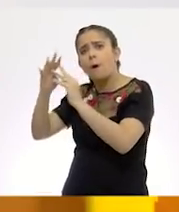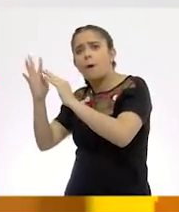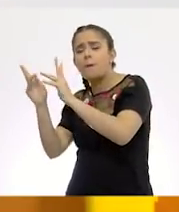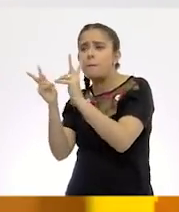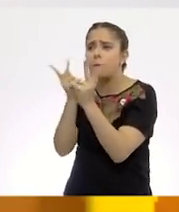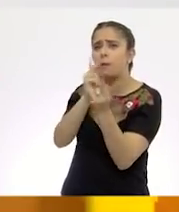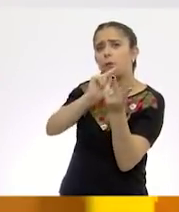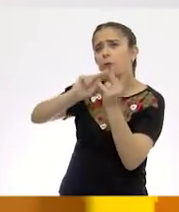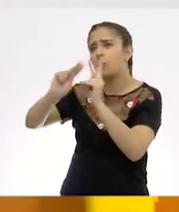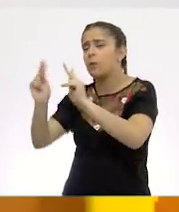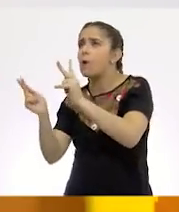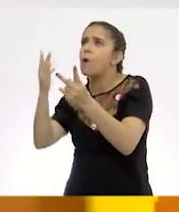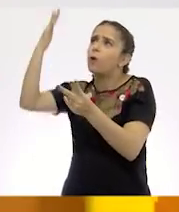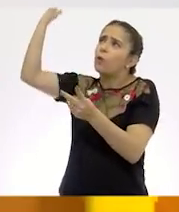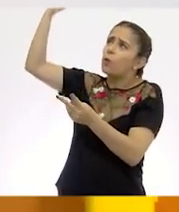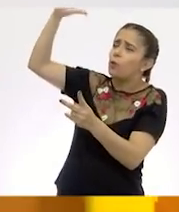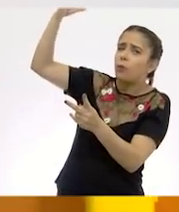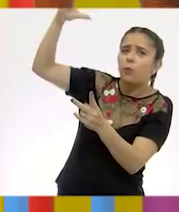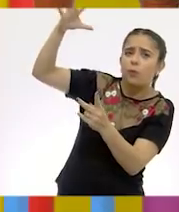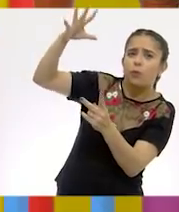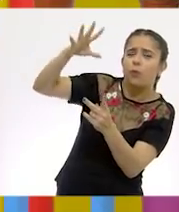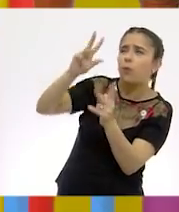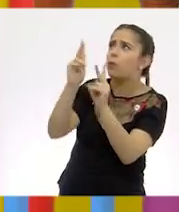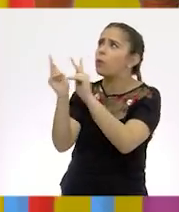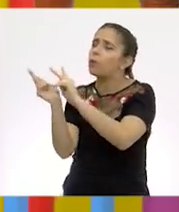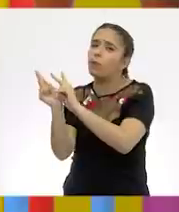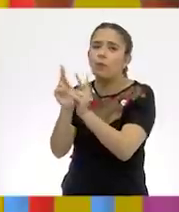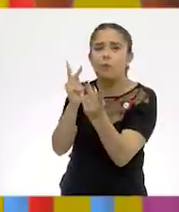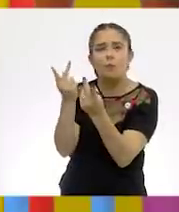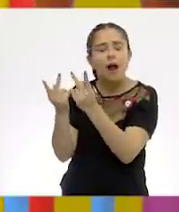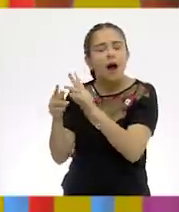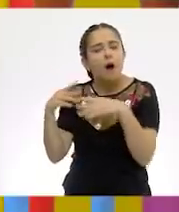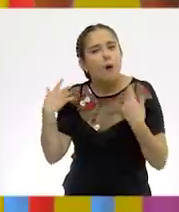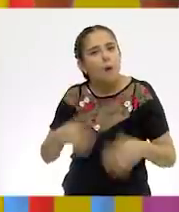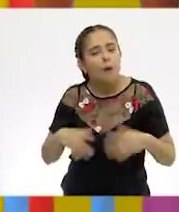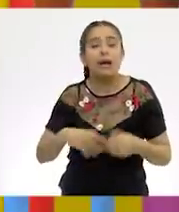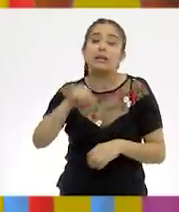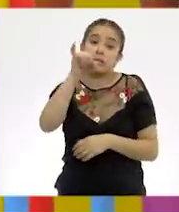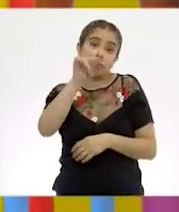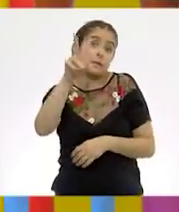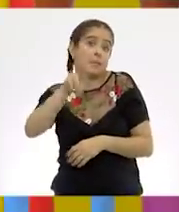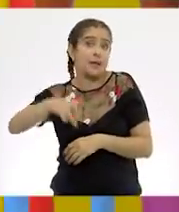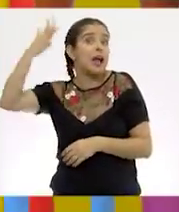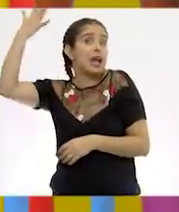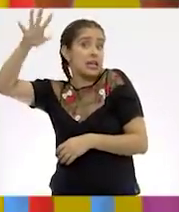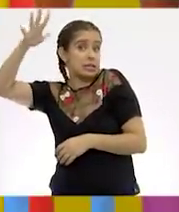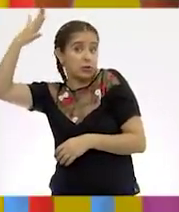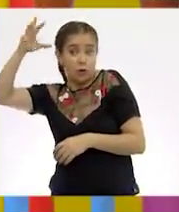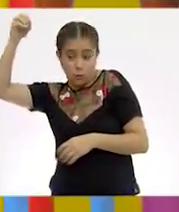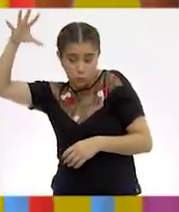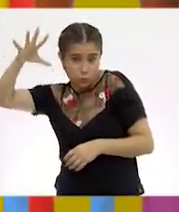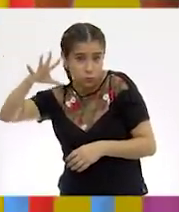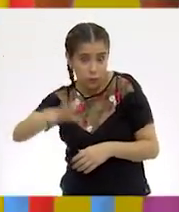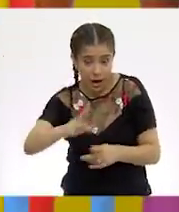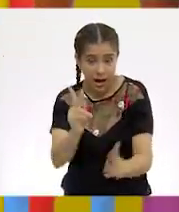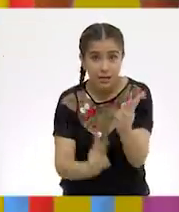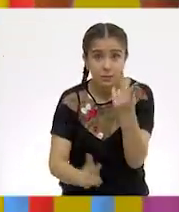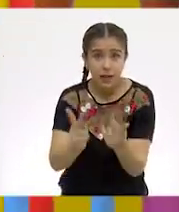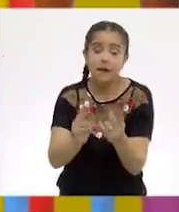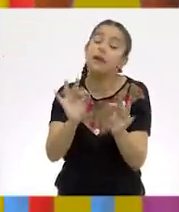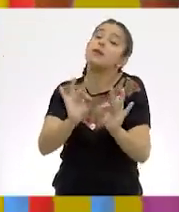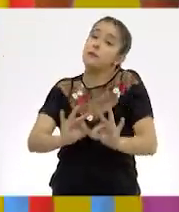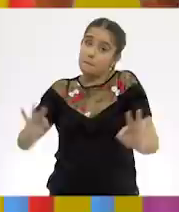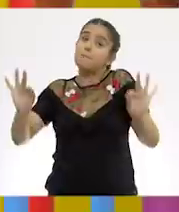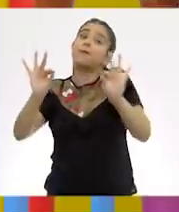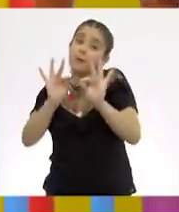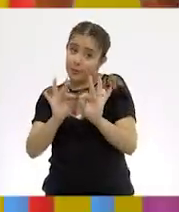para buscar los rayos del sol. Así es, Alexia. Los rayos del sol son muy importantes para las plantas. Por eso,